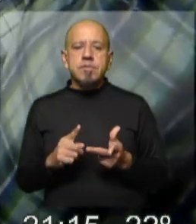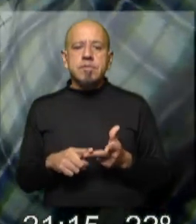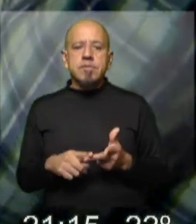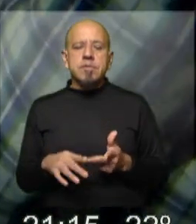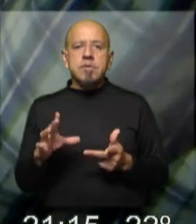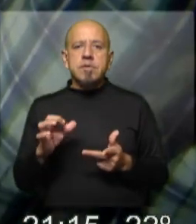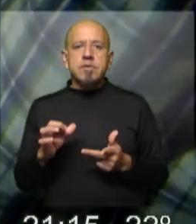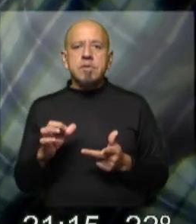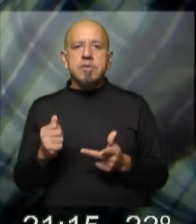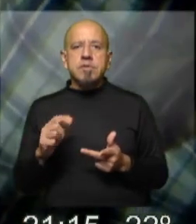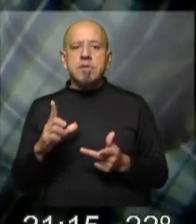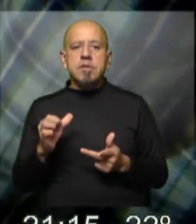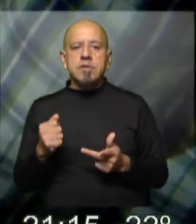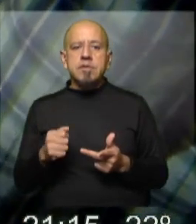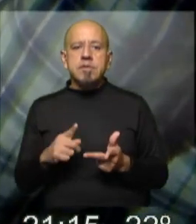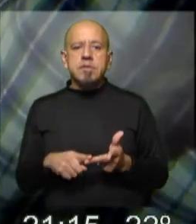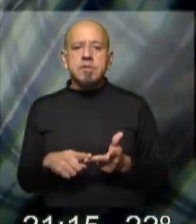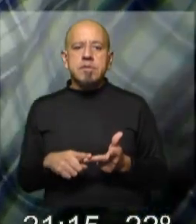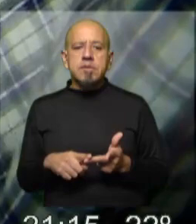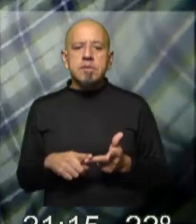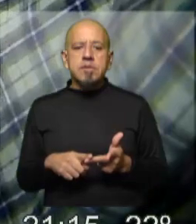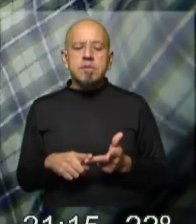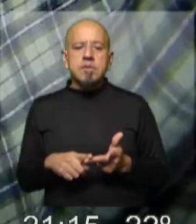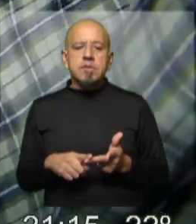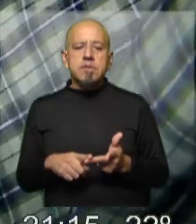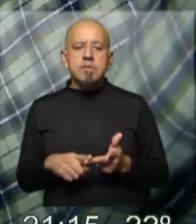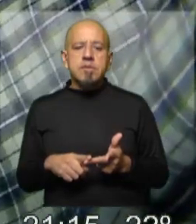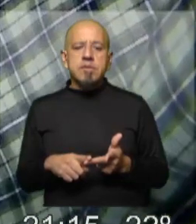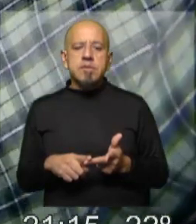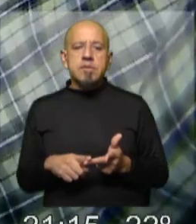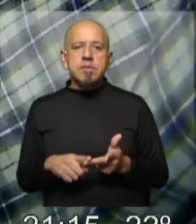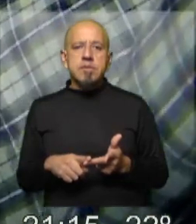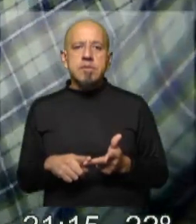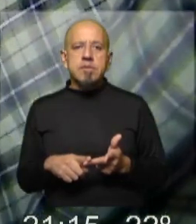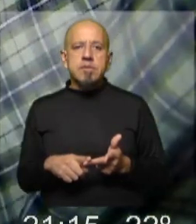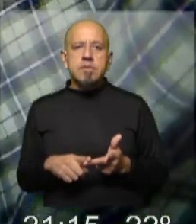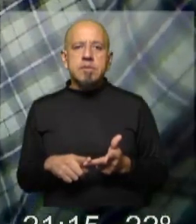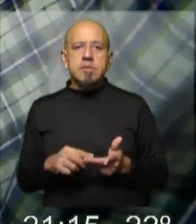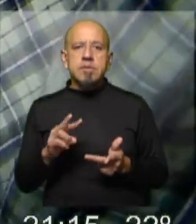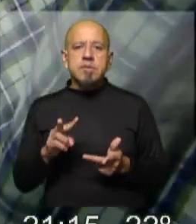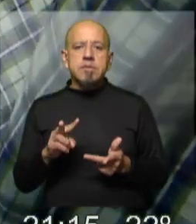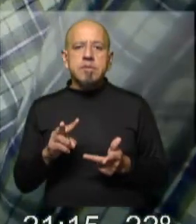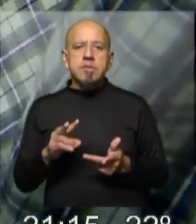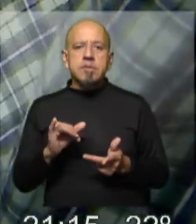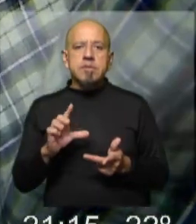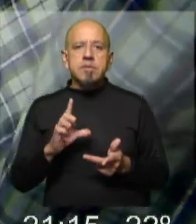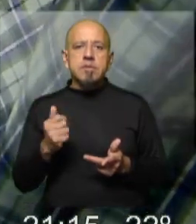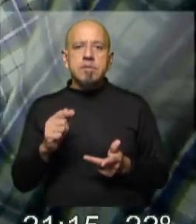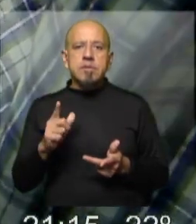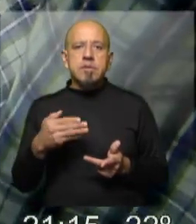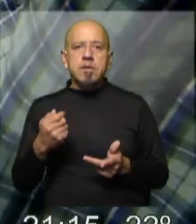Nostra, Cuando Me Vaya. Y acá, viste, como ya compartían Miguel Villalba y Miguel Muniz. Sí, se sumado.